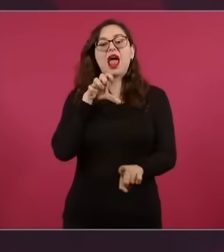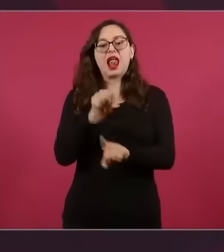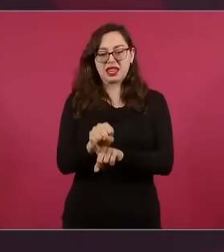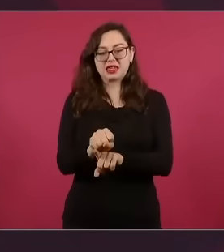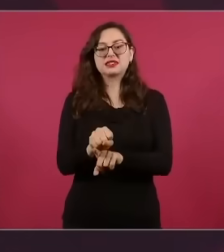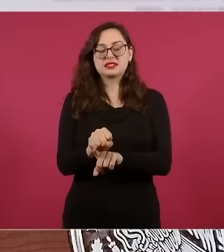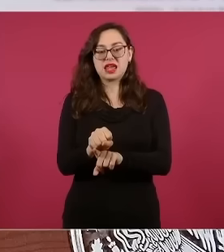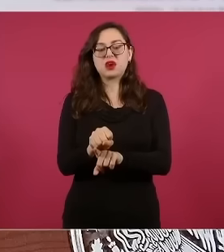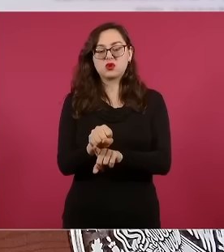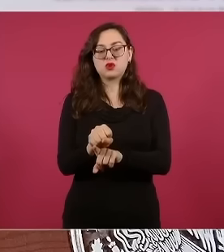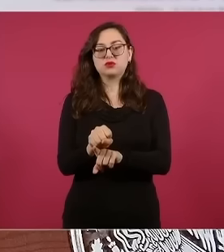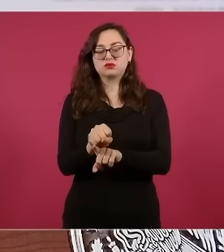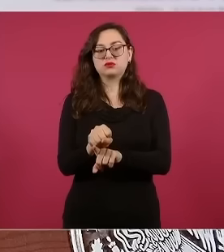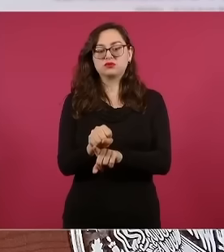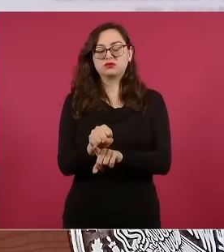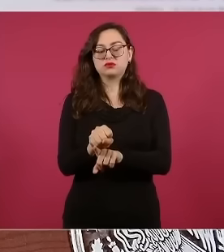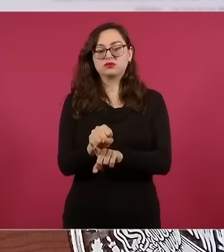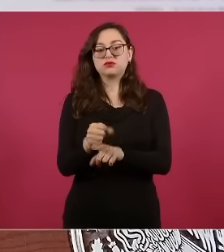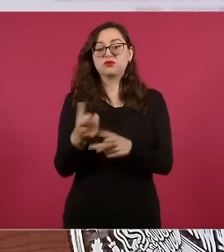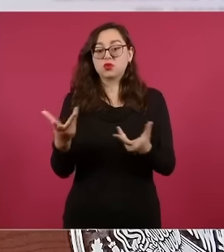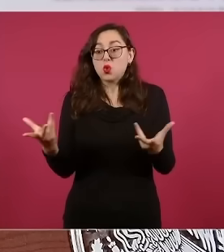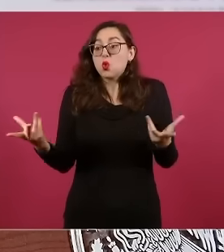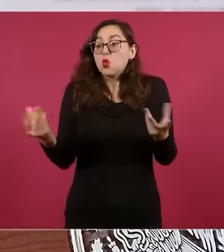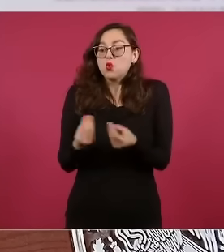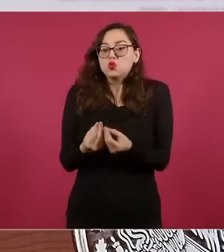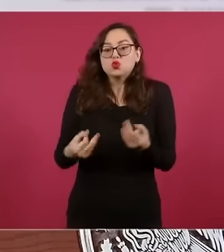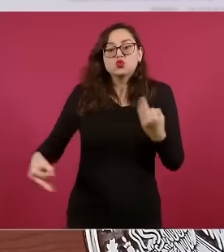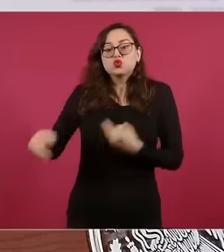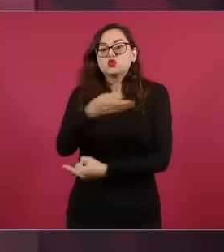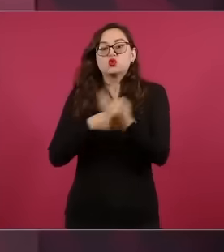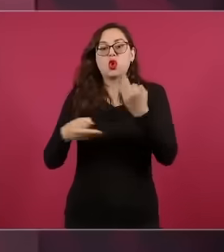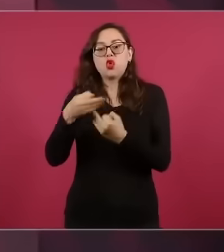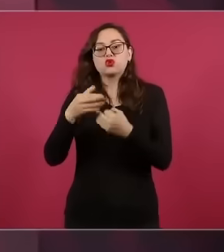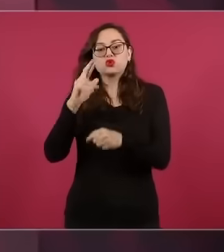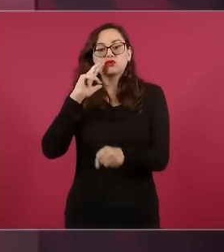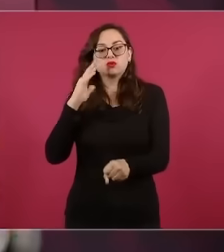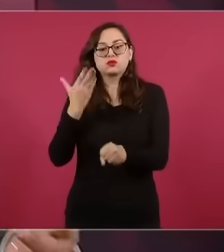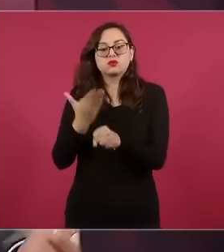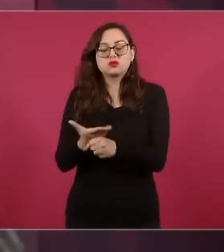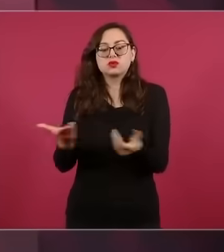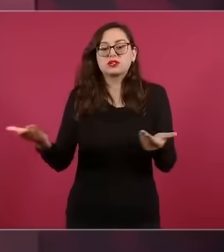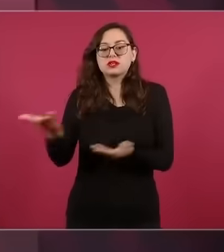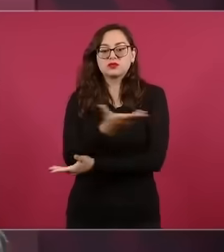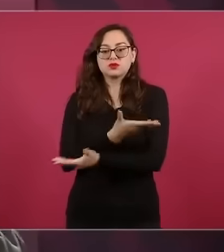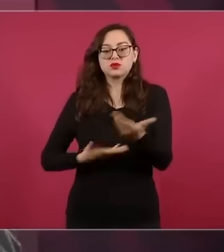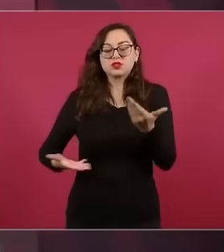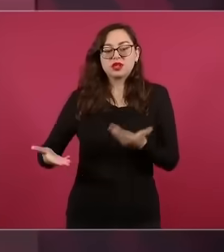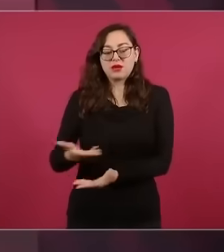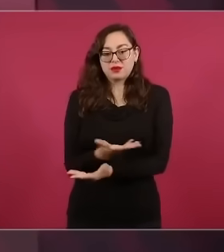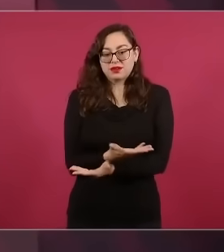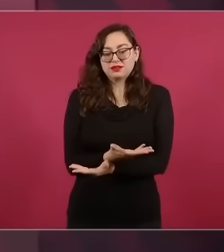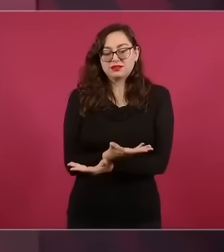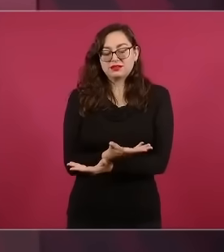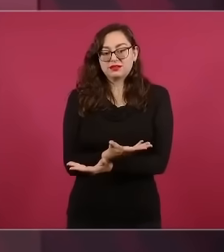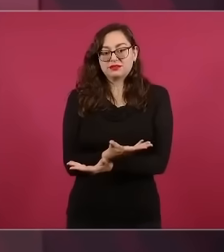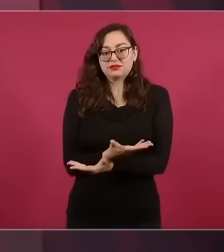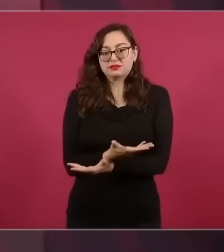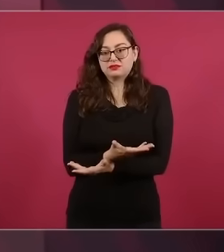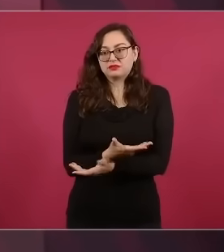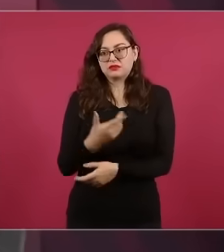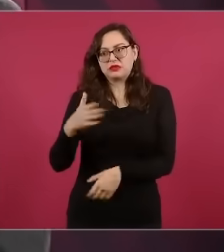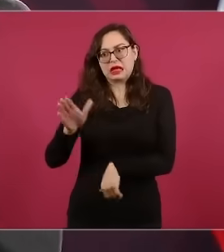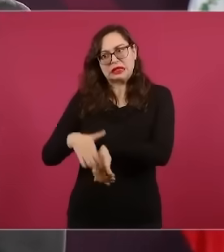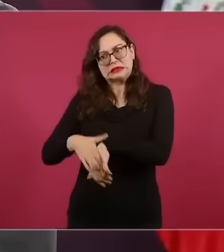O sea, la corresponsabilidad, que no haya que decirle a